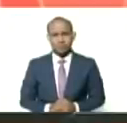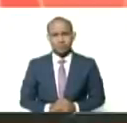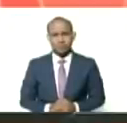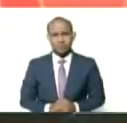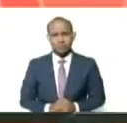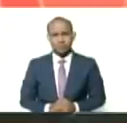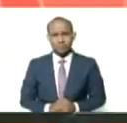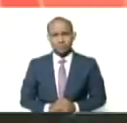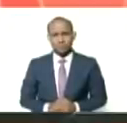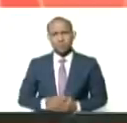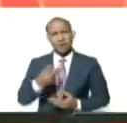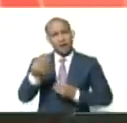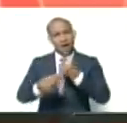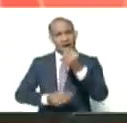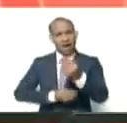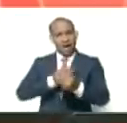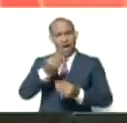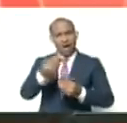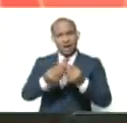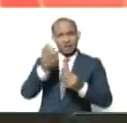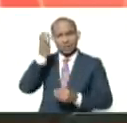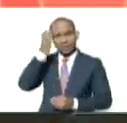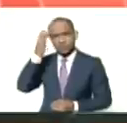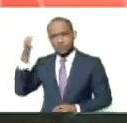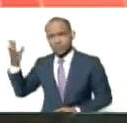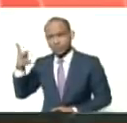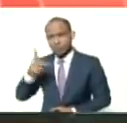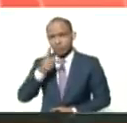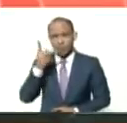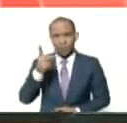por mantenernos con la iniciativa política